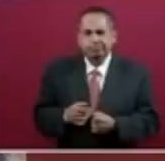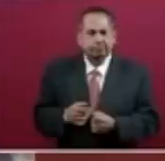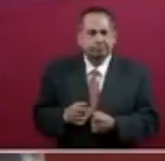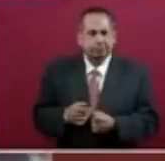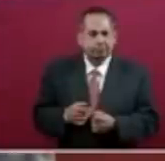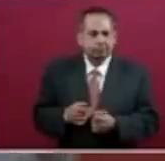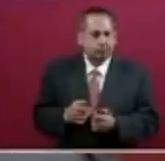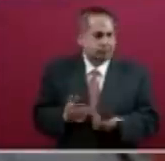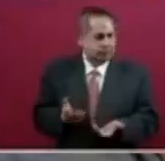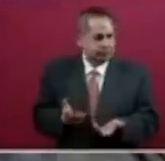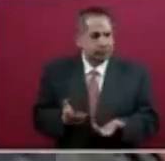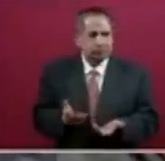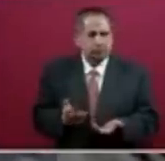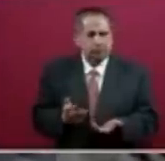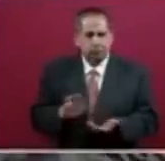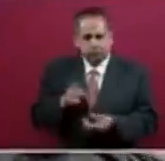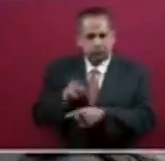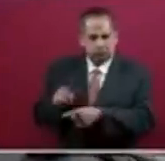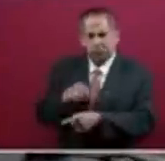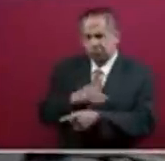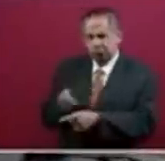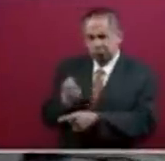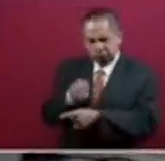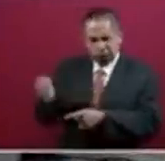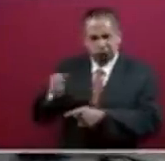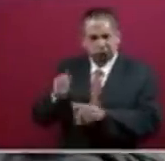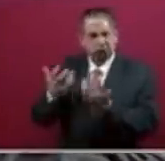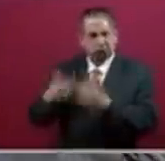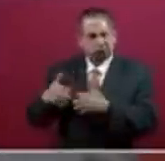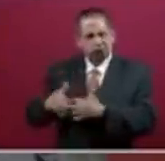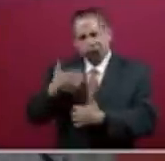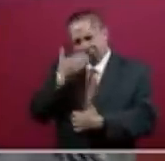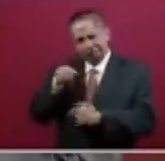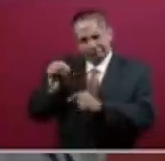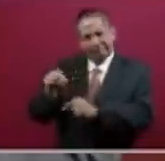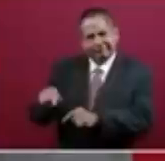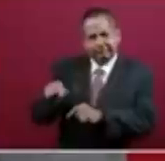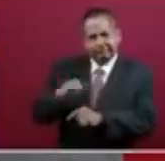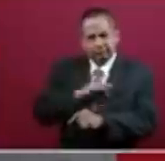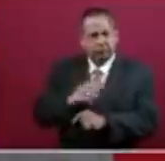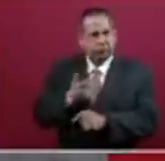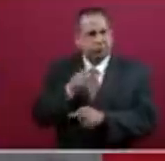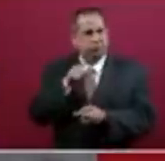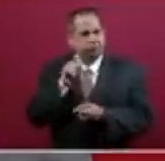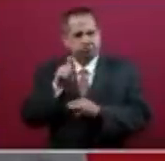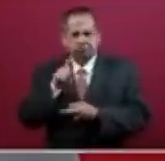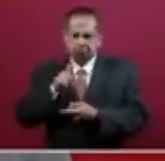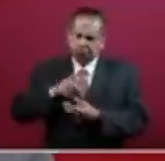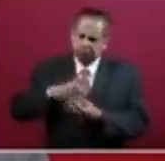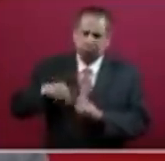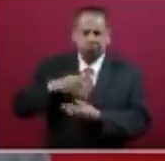no sea eficiente y se obtengan